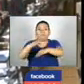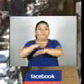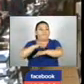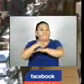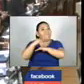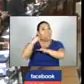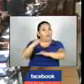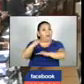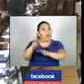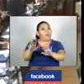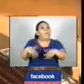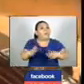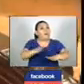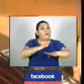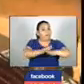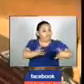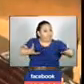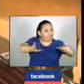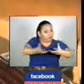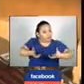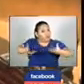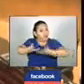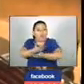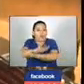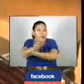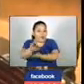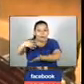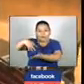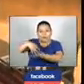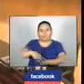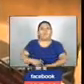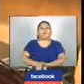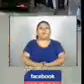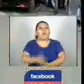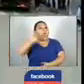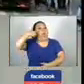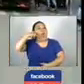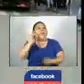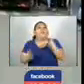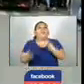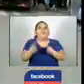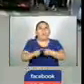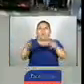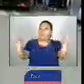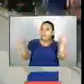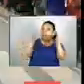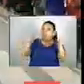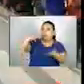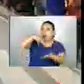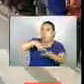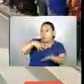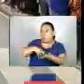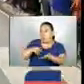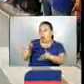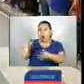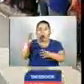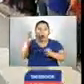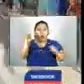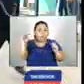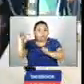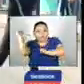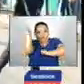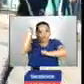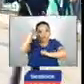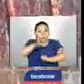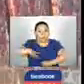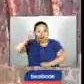las concentraciones de personas en eventos públicos y privados, como por ejemplo fiestas patronales, eventos en discotecas